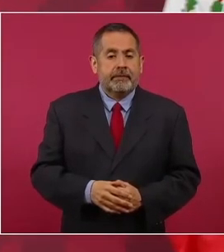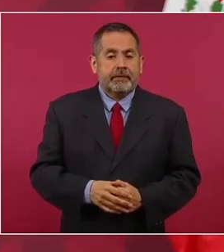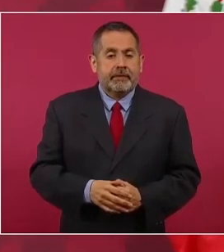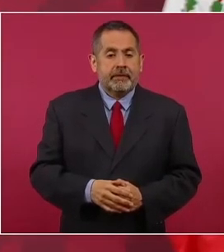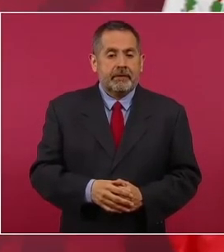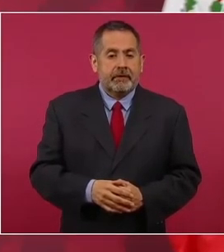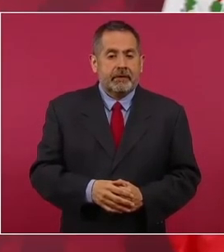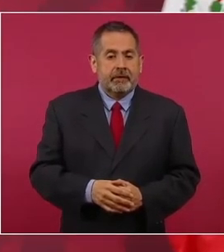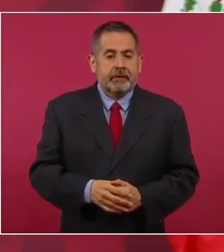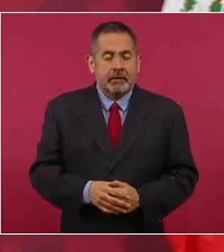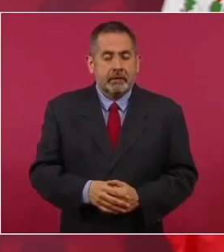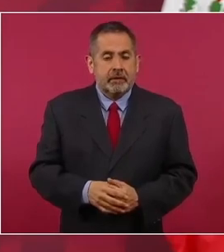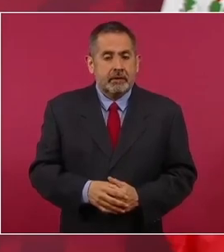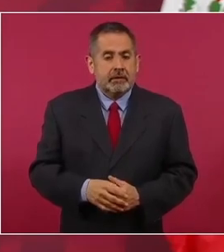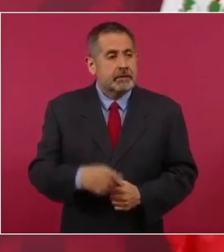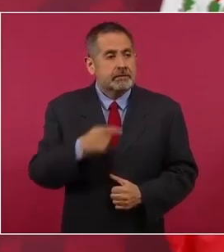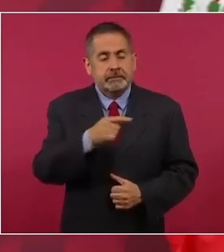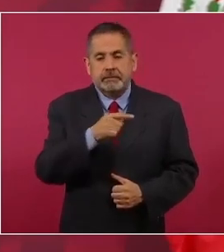que no venga